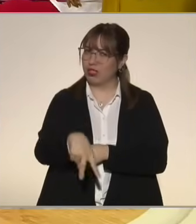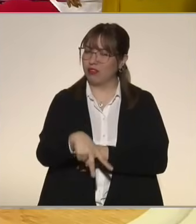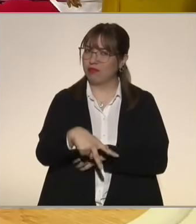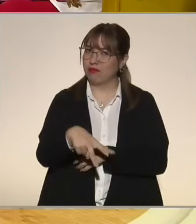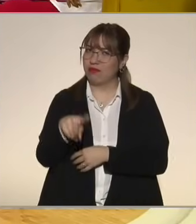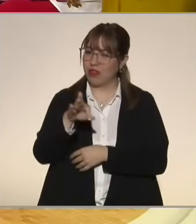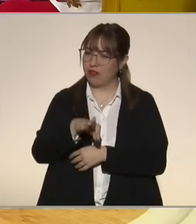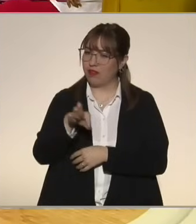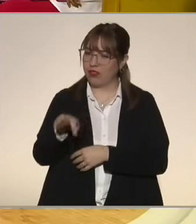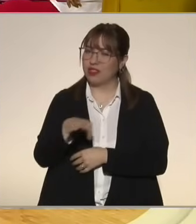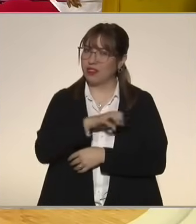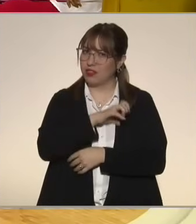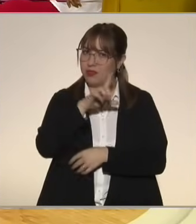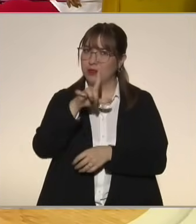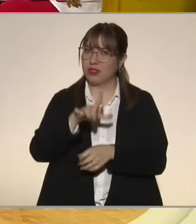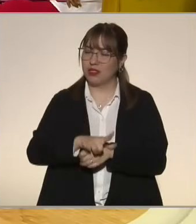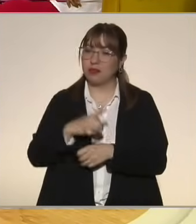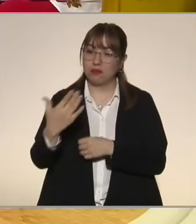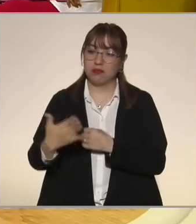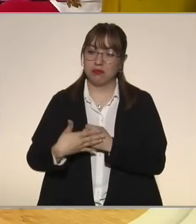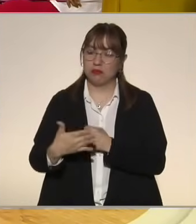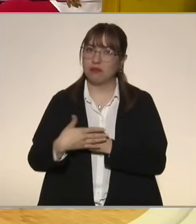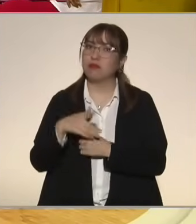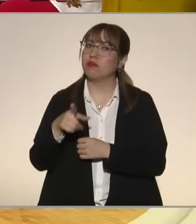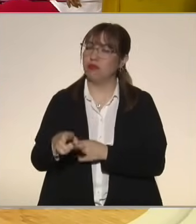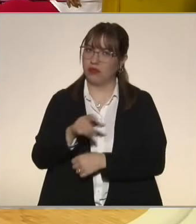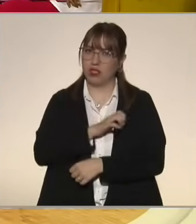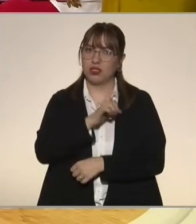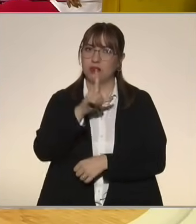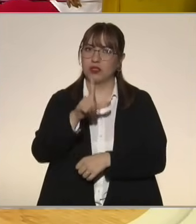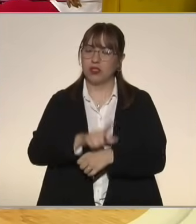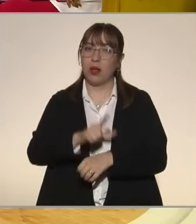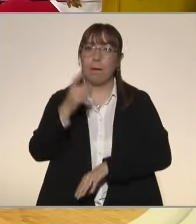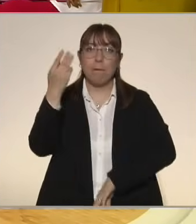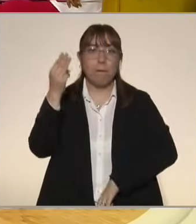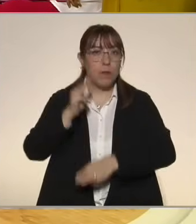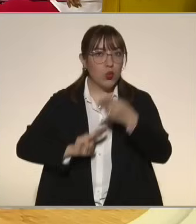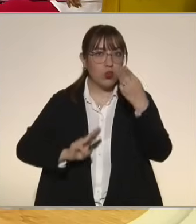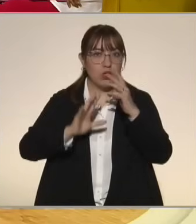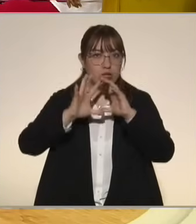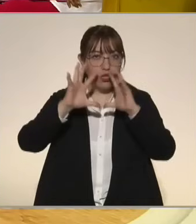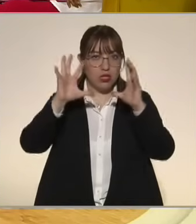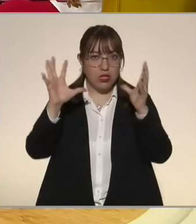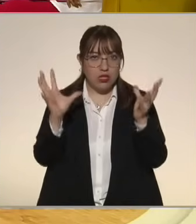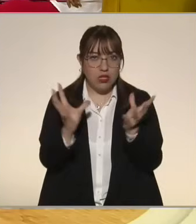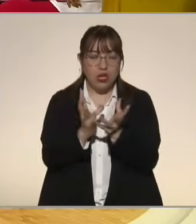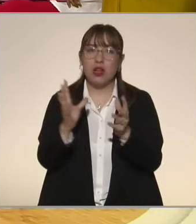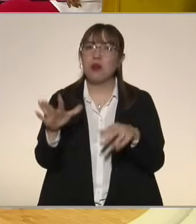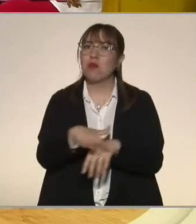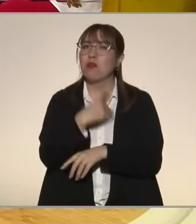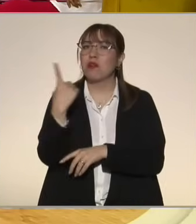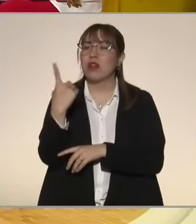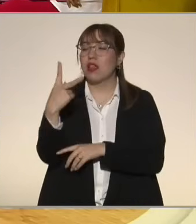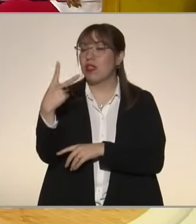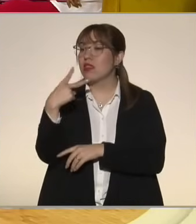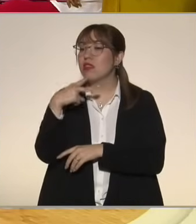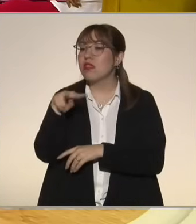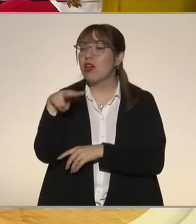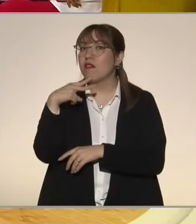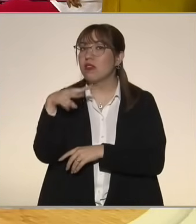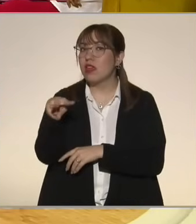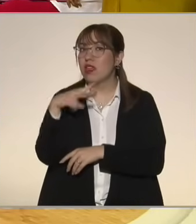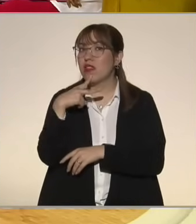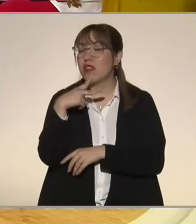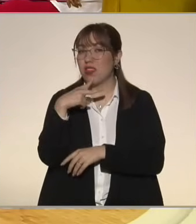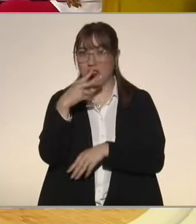una fecha esta que estamos por celebrar, es una fecha especial a nivel mundial. O sea, porque la Navidad tal vez no la celebran en